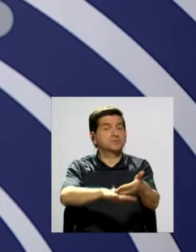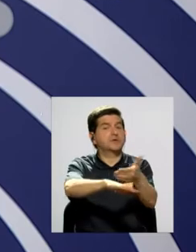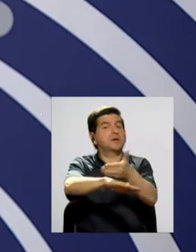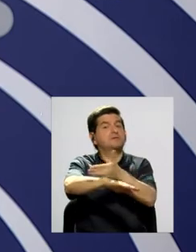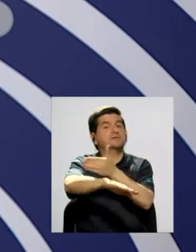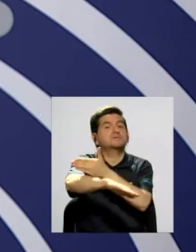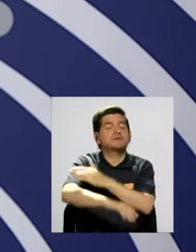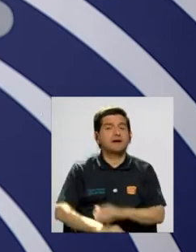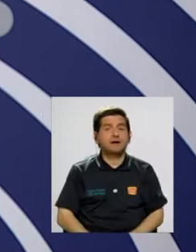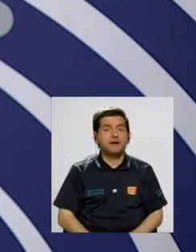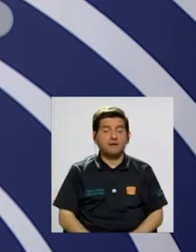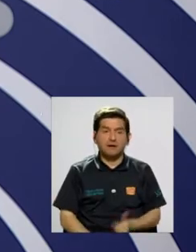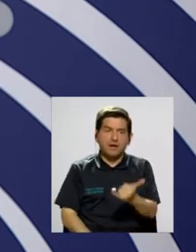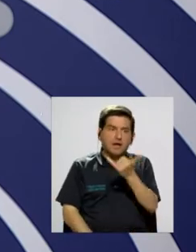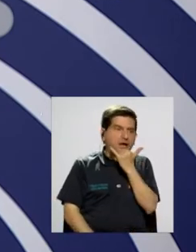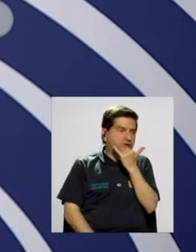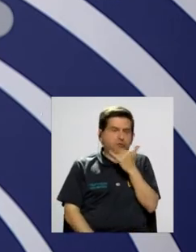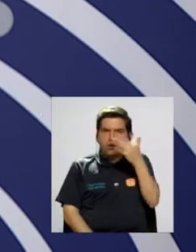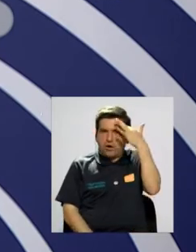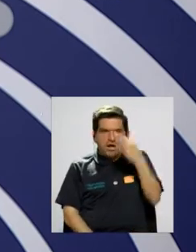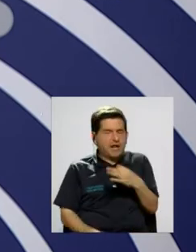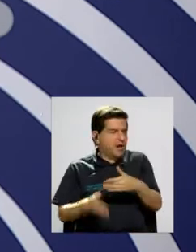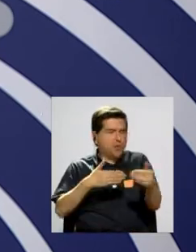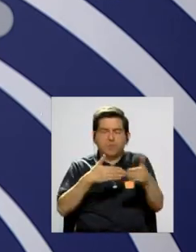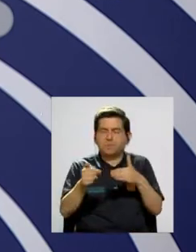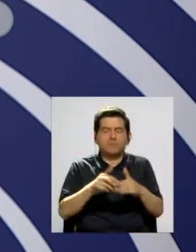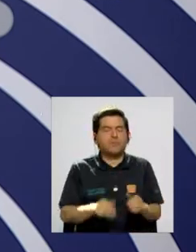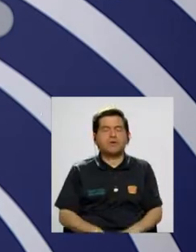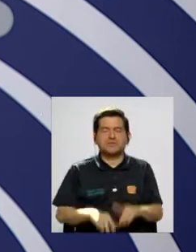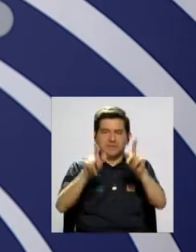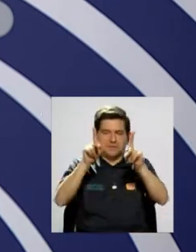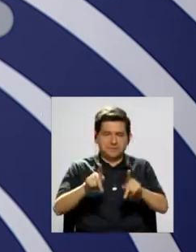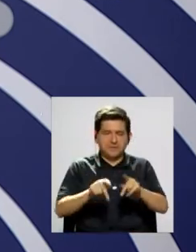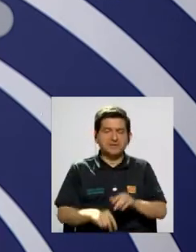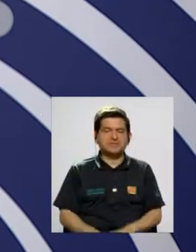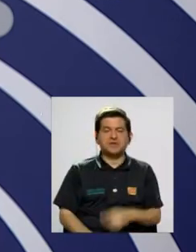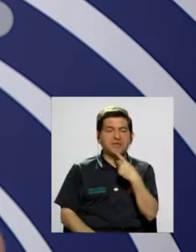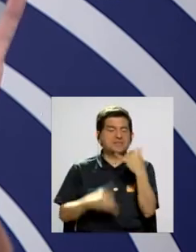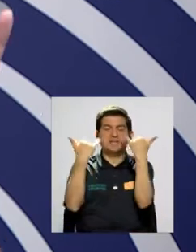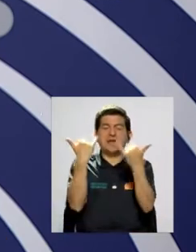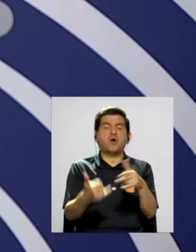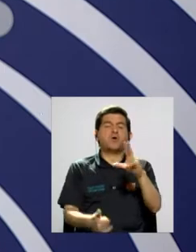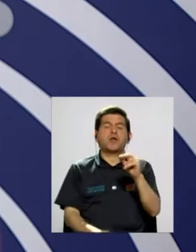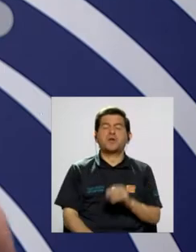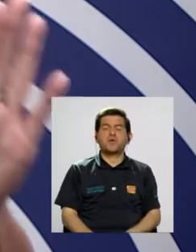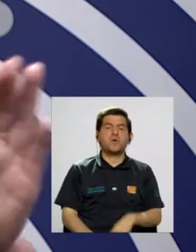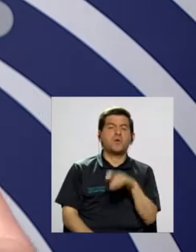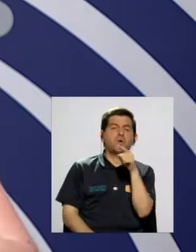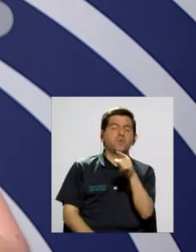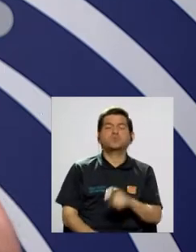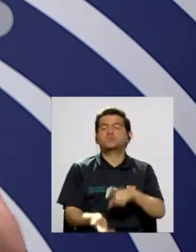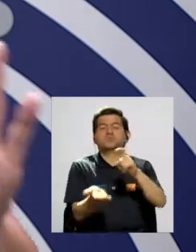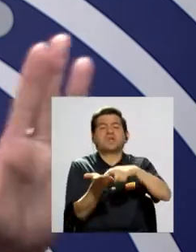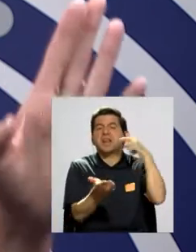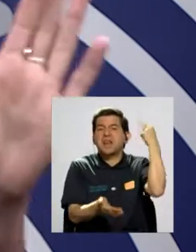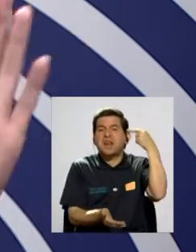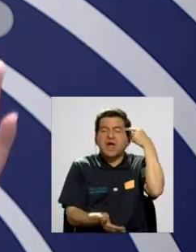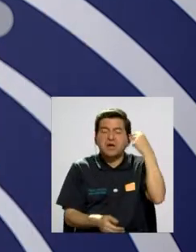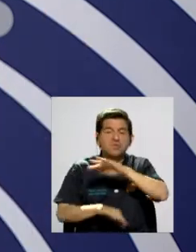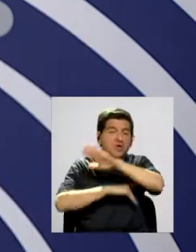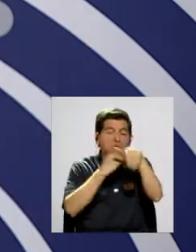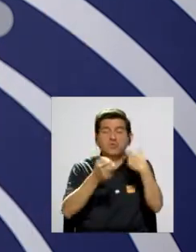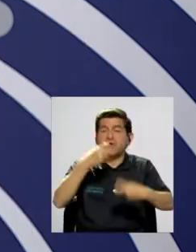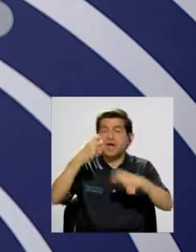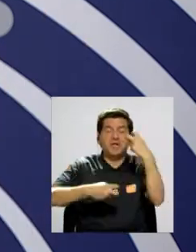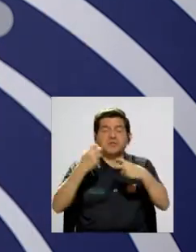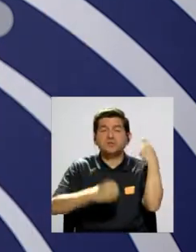Me parece que sería un error para cualquiera que haya sido parte de ese partido decir, ahora no, ahora te dejo a vos el déficit fiscal y todos los problemas que tiene